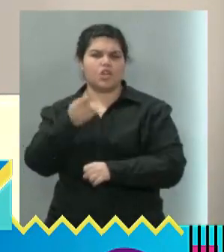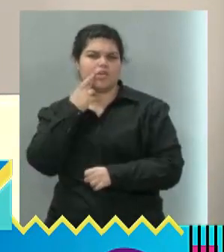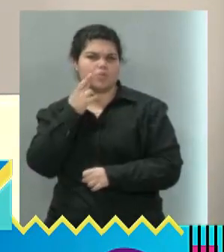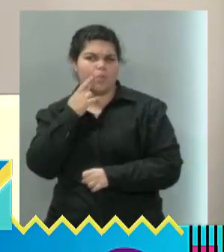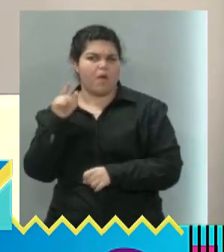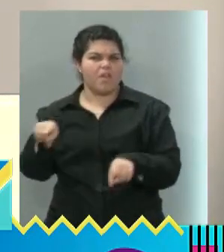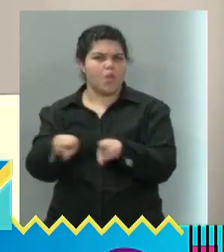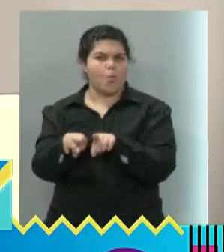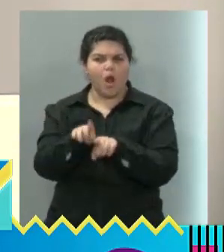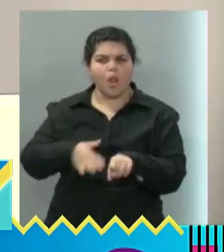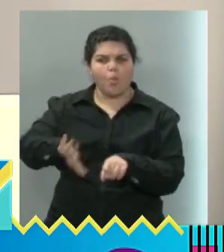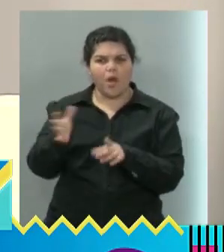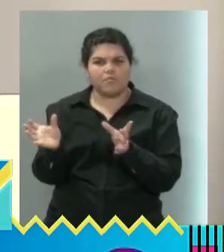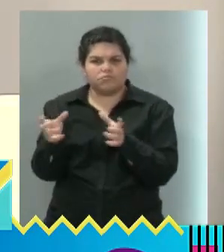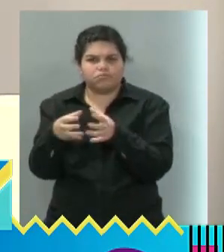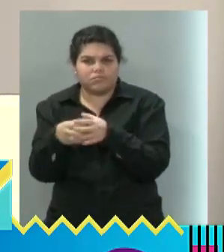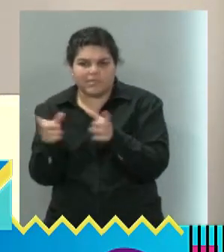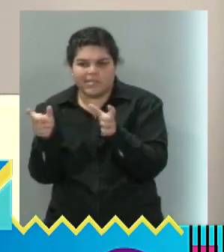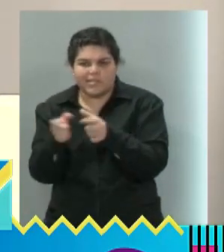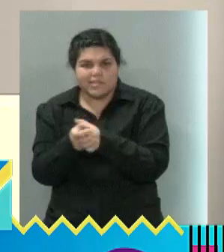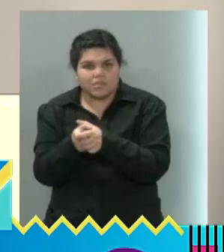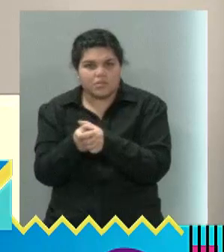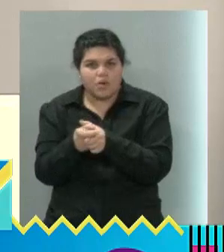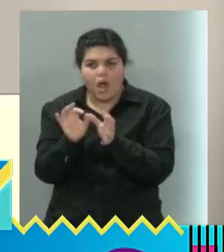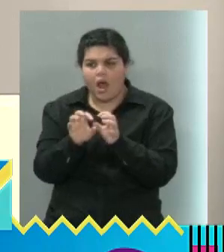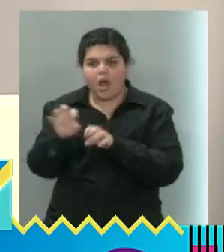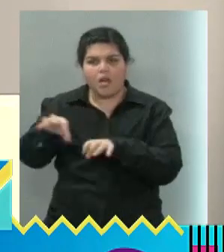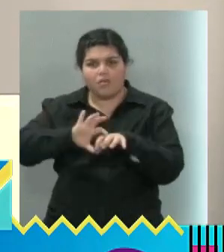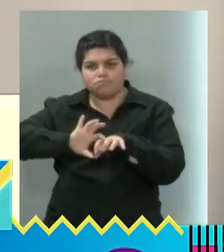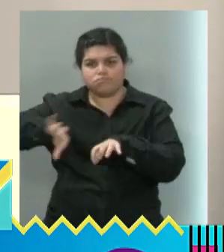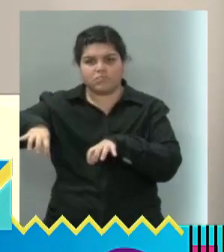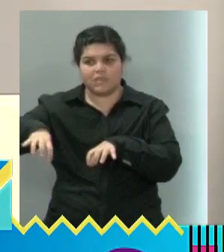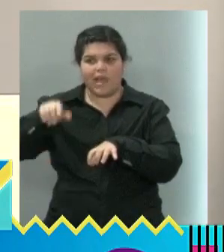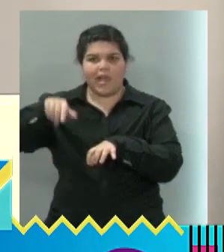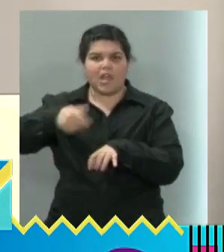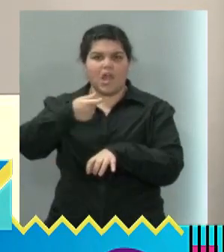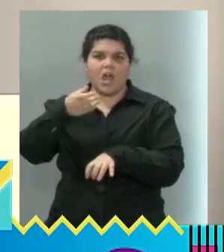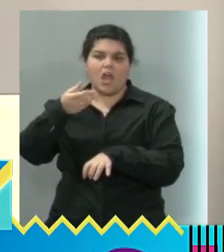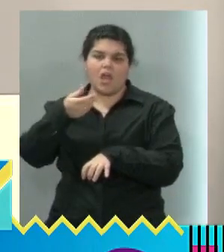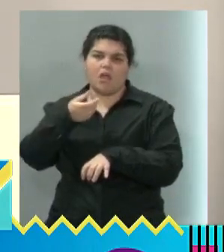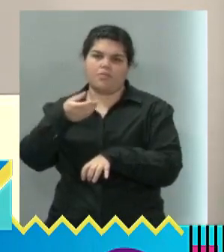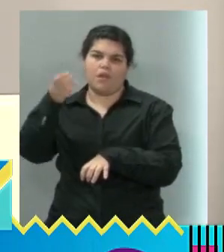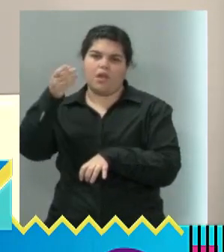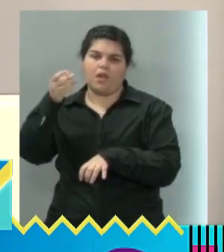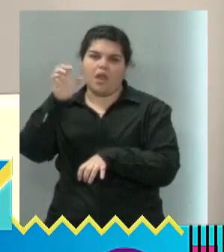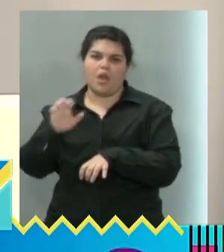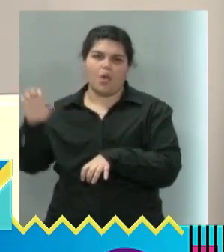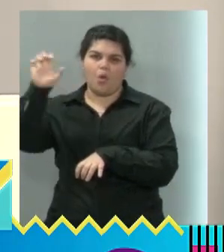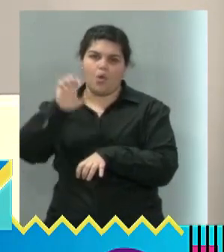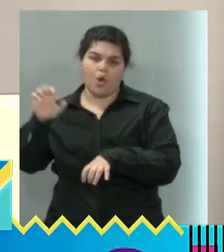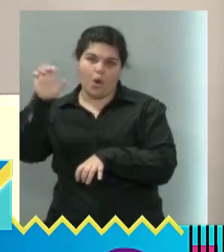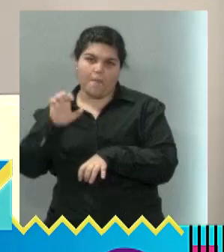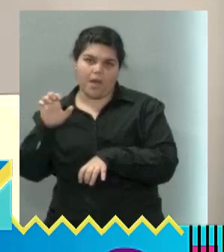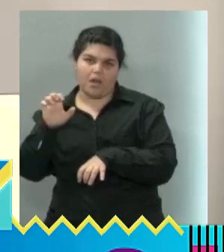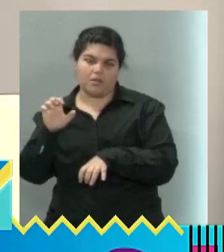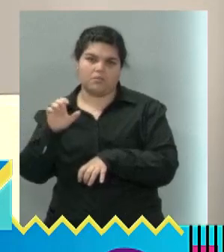territorios pequeños, aislados, y no convenía al poder europeo, tampoco al poder portugués